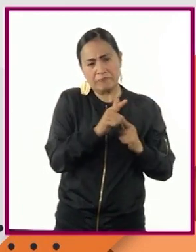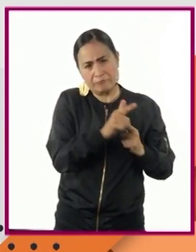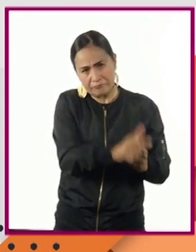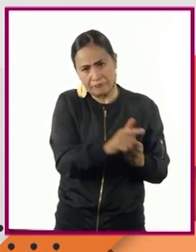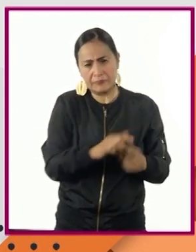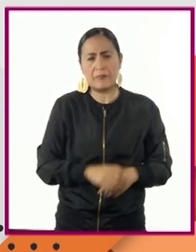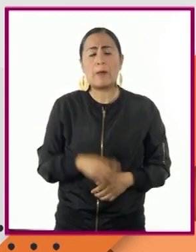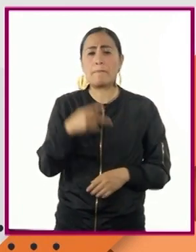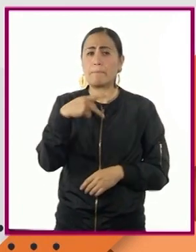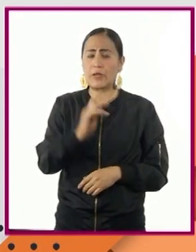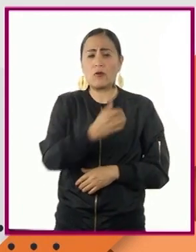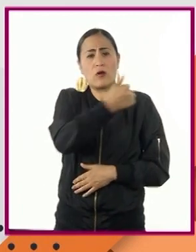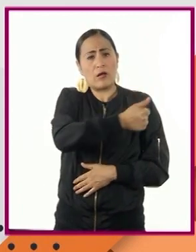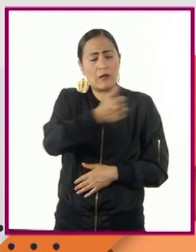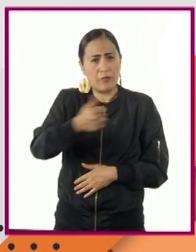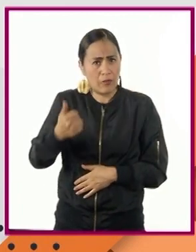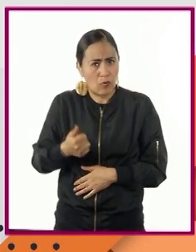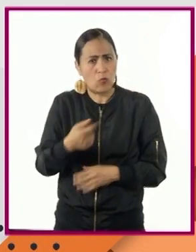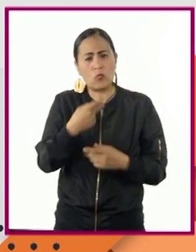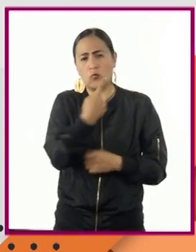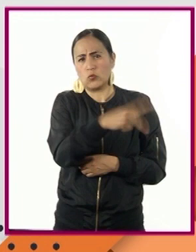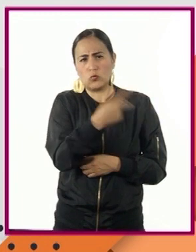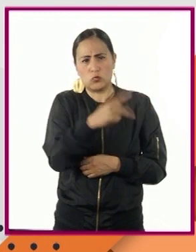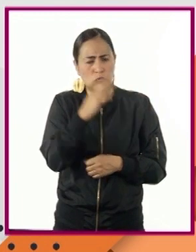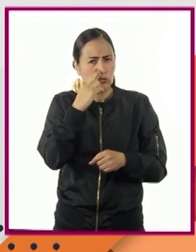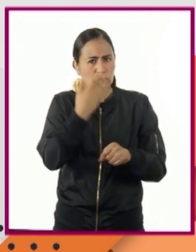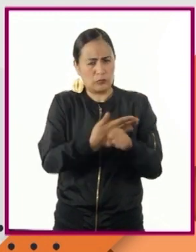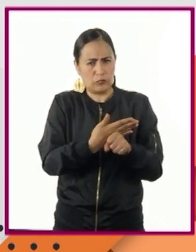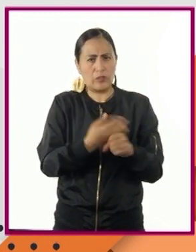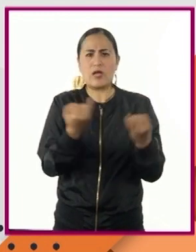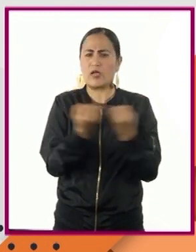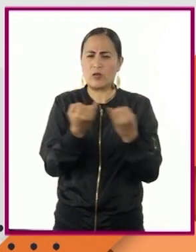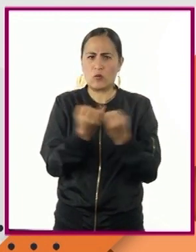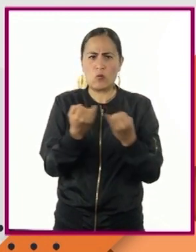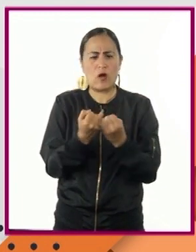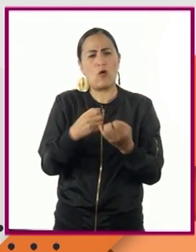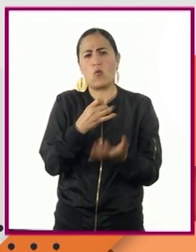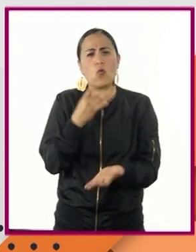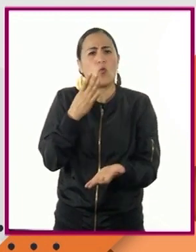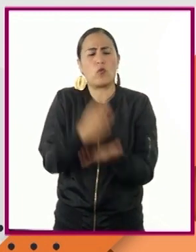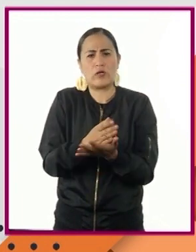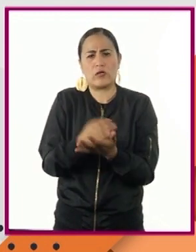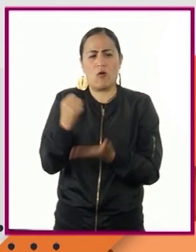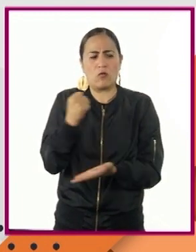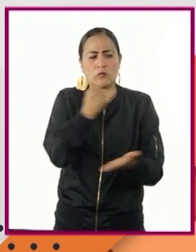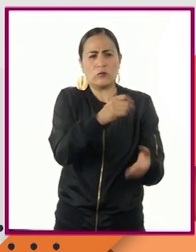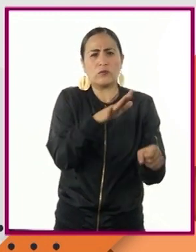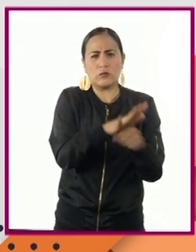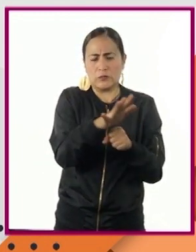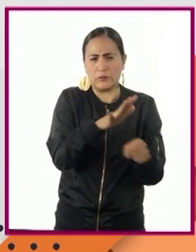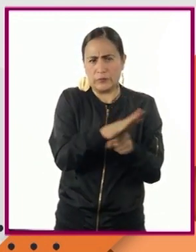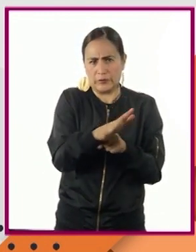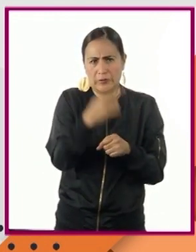dotes que cada una haya introducido y con la asignación de lo necesario para el servicio del culto en sus respectivos